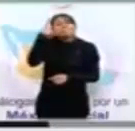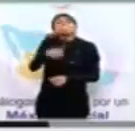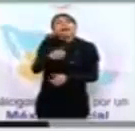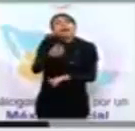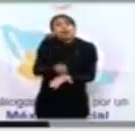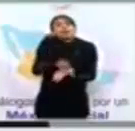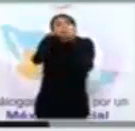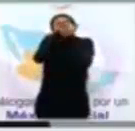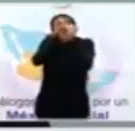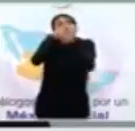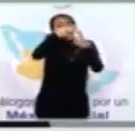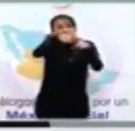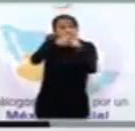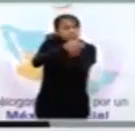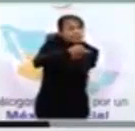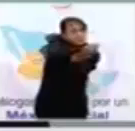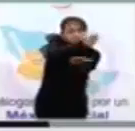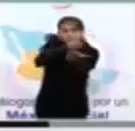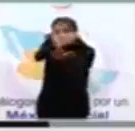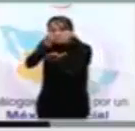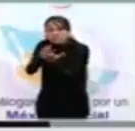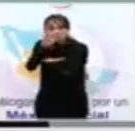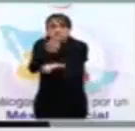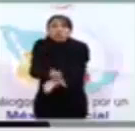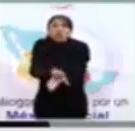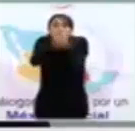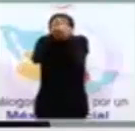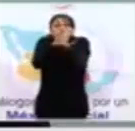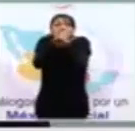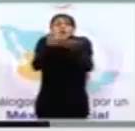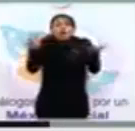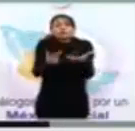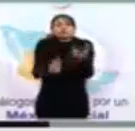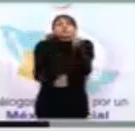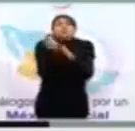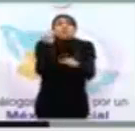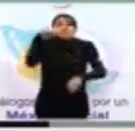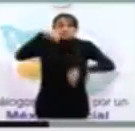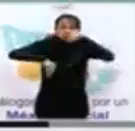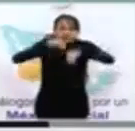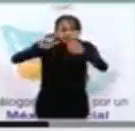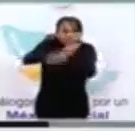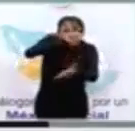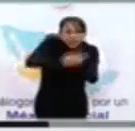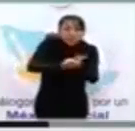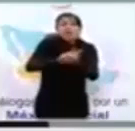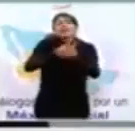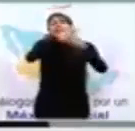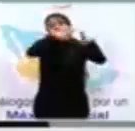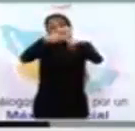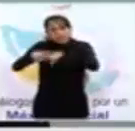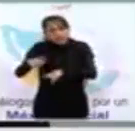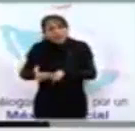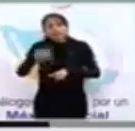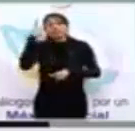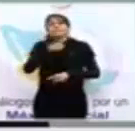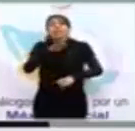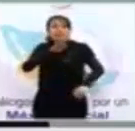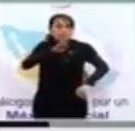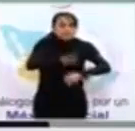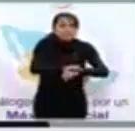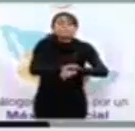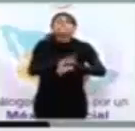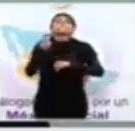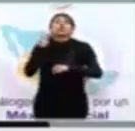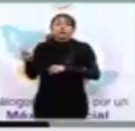ejes temáticos que aporten para la construcción de nuevas leyes en materia de derechos sociales y políticas públicas. También se abordaron